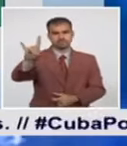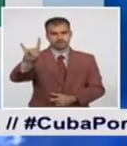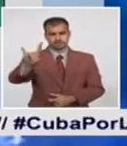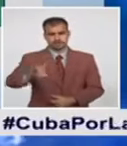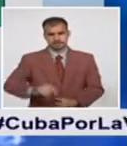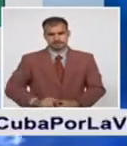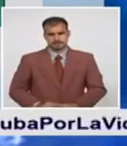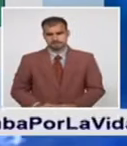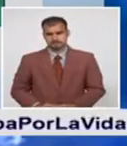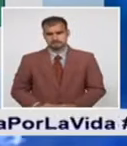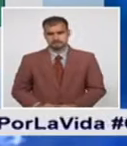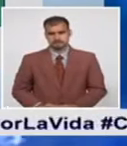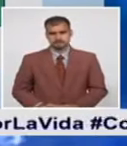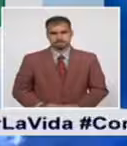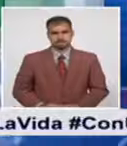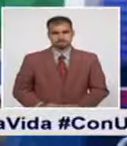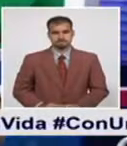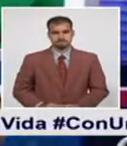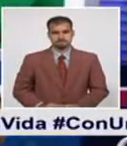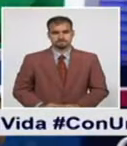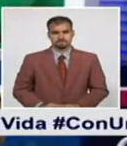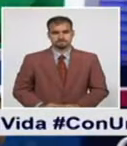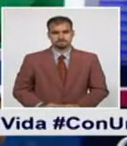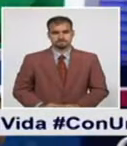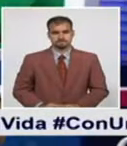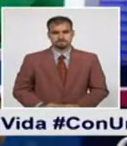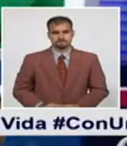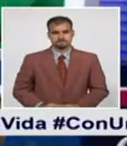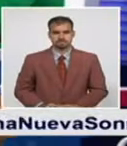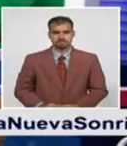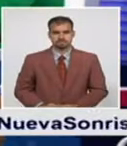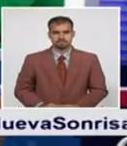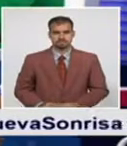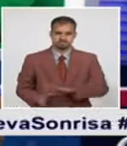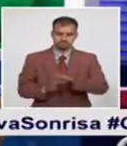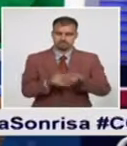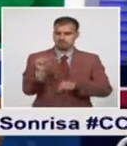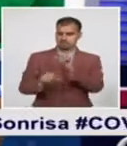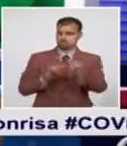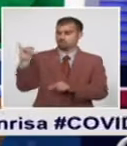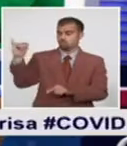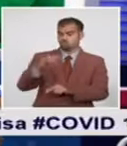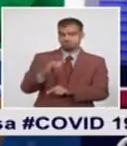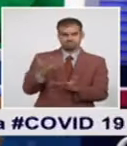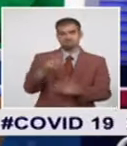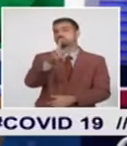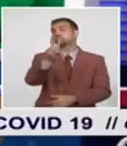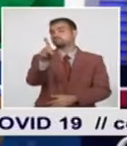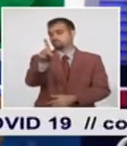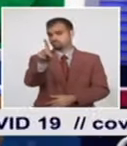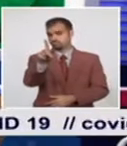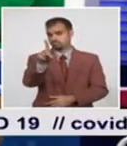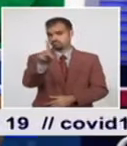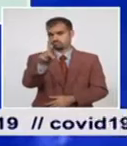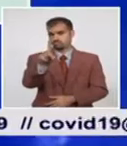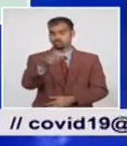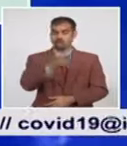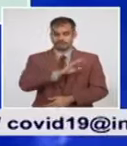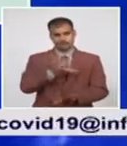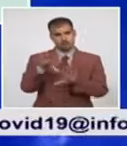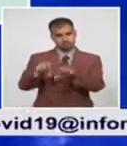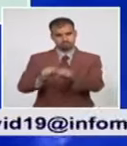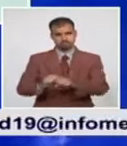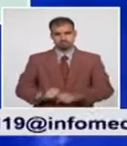179 en el día de ayer. Importados 21 pacientes diagnosticados ayer, como ya yo dije. De La